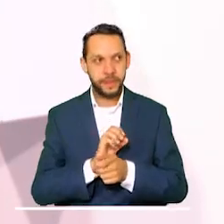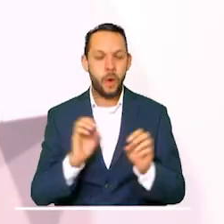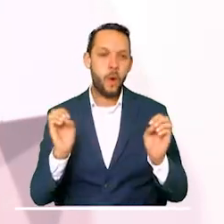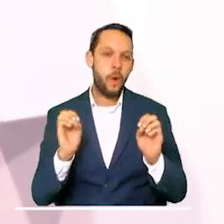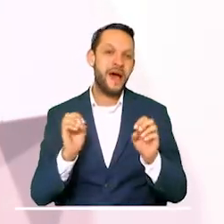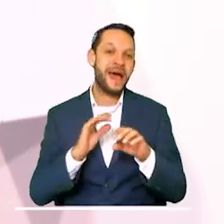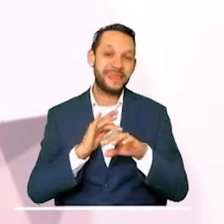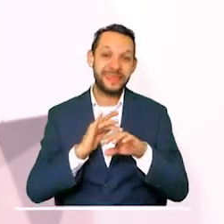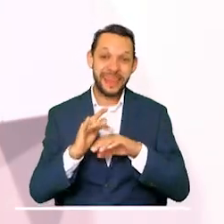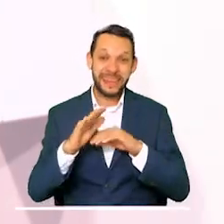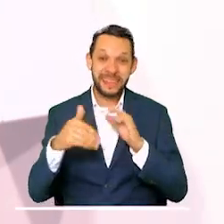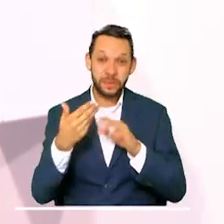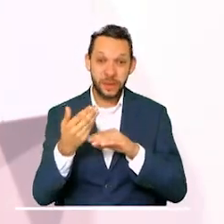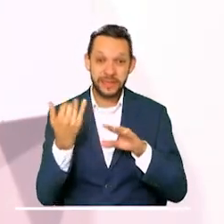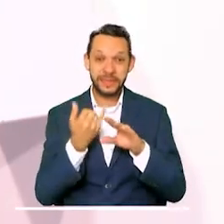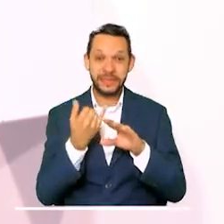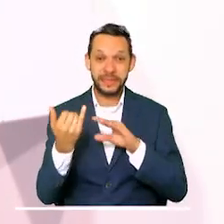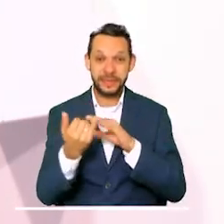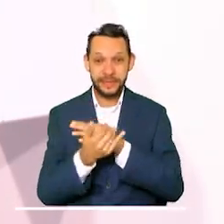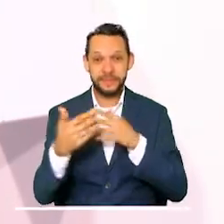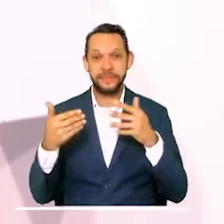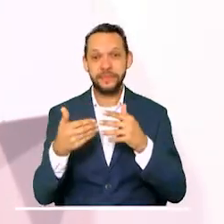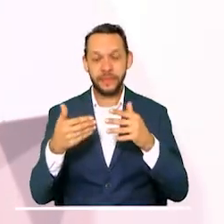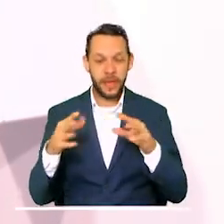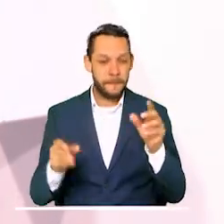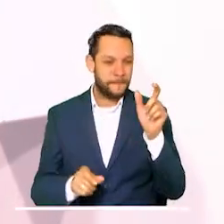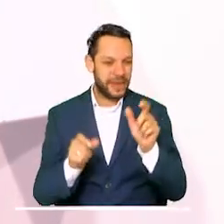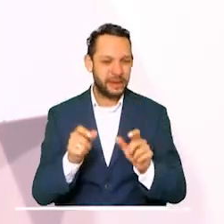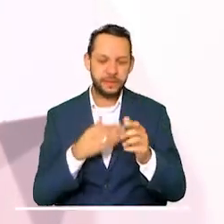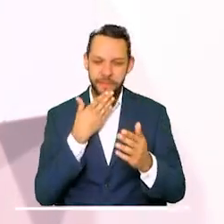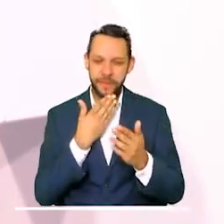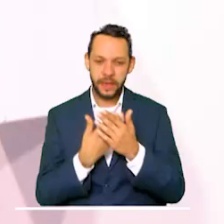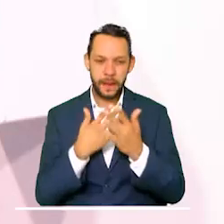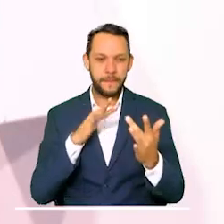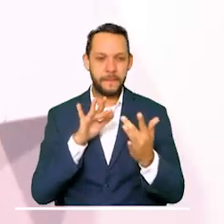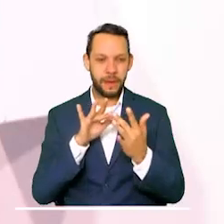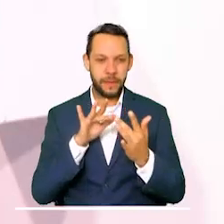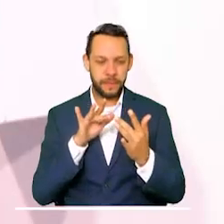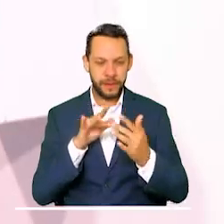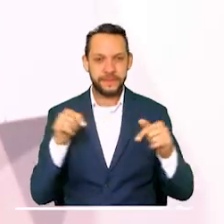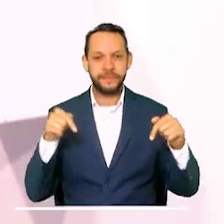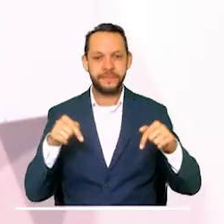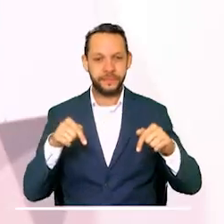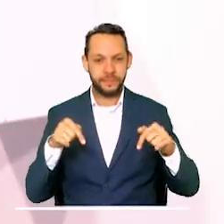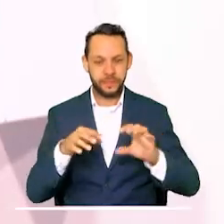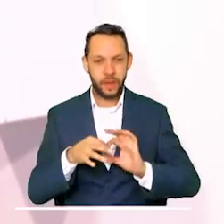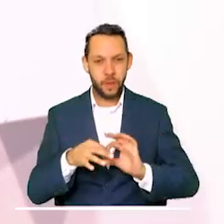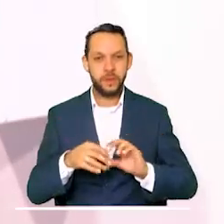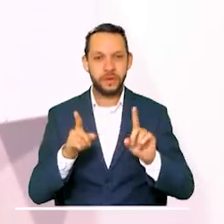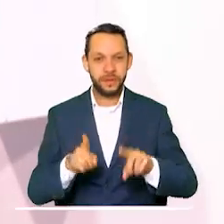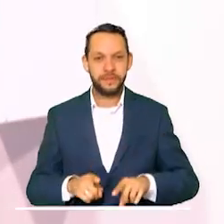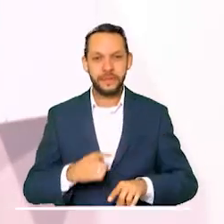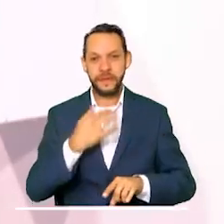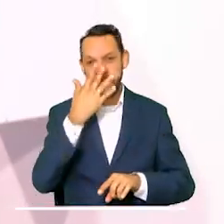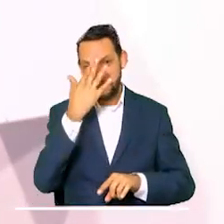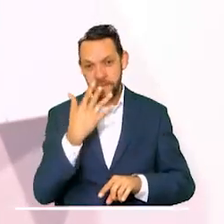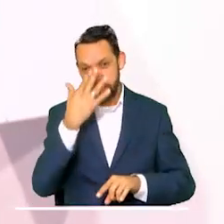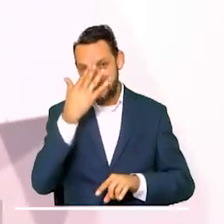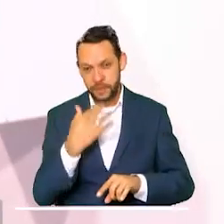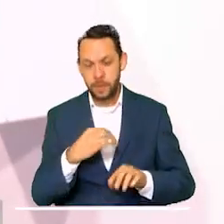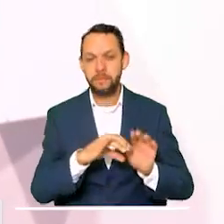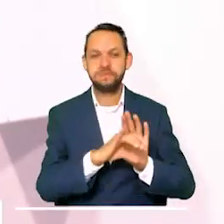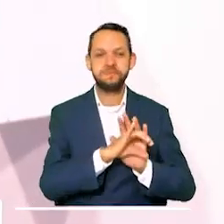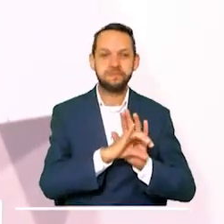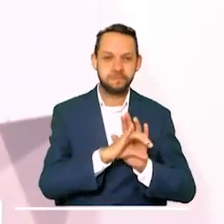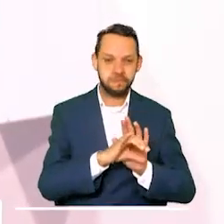de Teleislas. Y por supuesto, todas las personas que están conectadas aquí en nuestras redes sociales, porque el programa